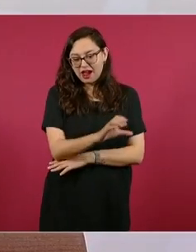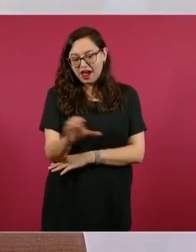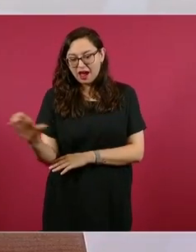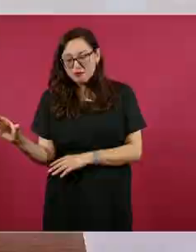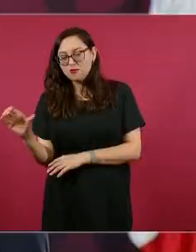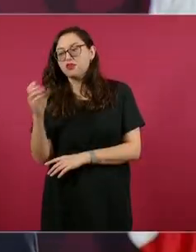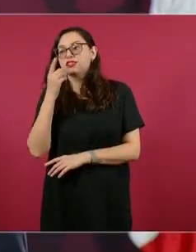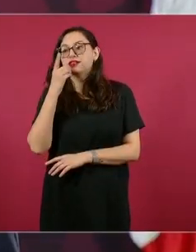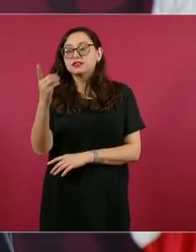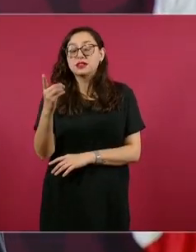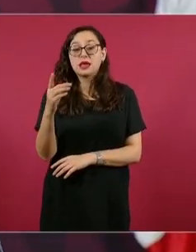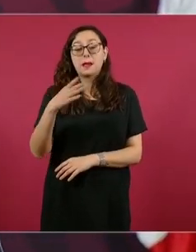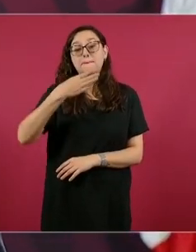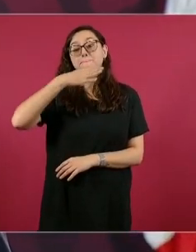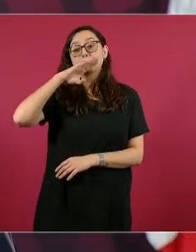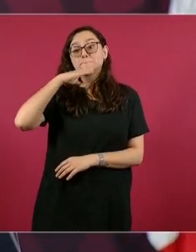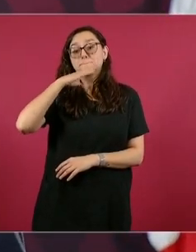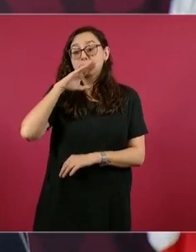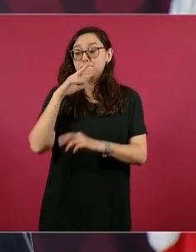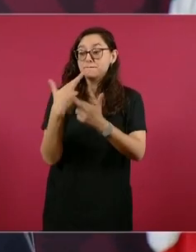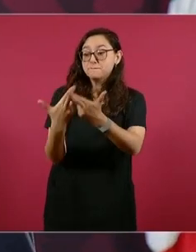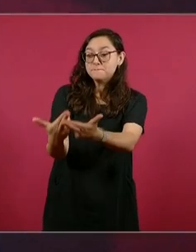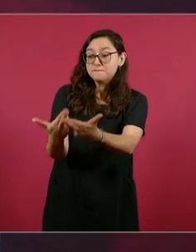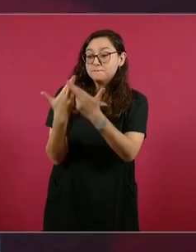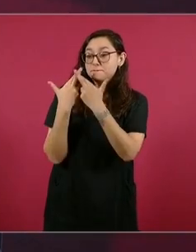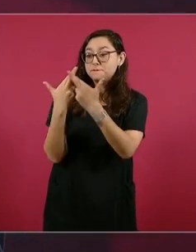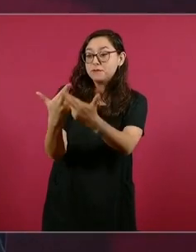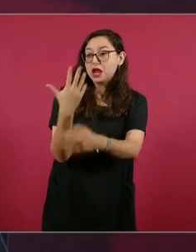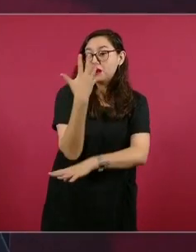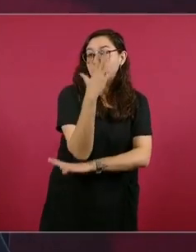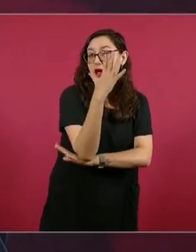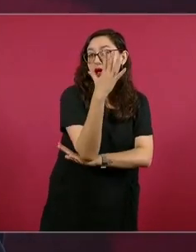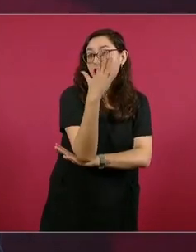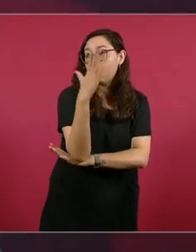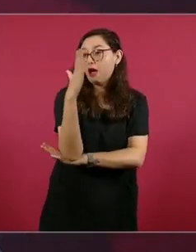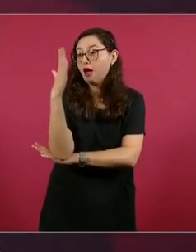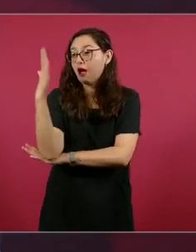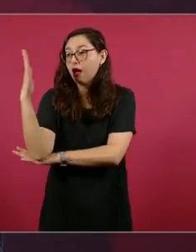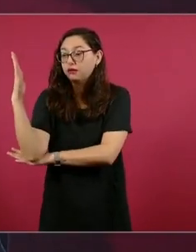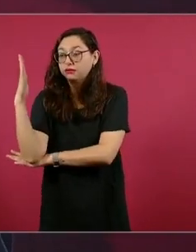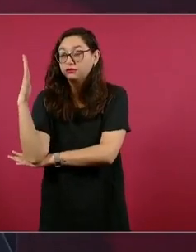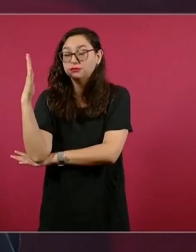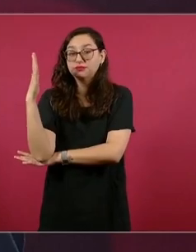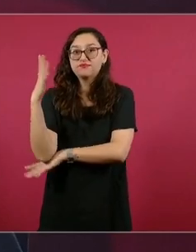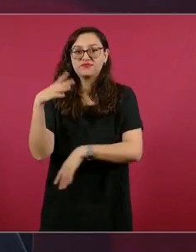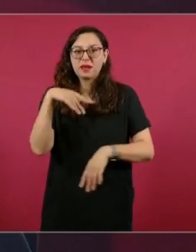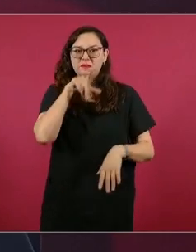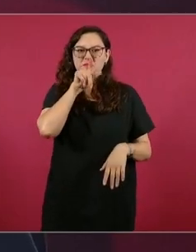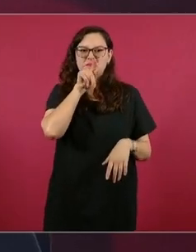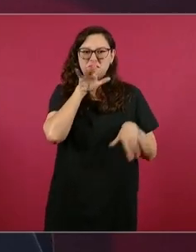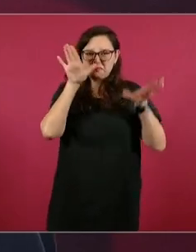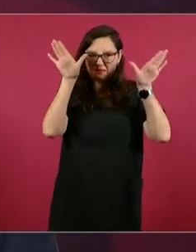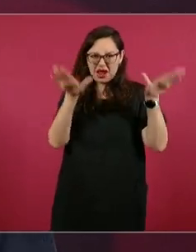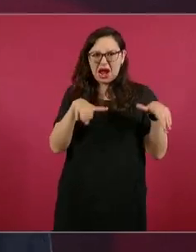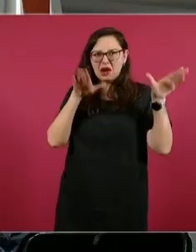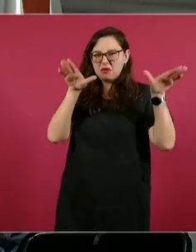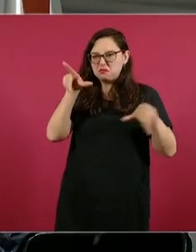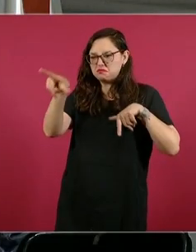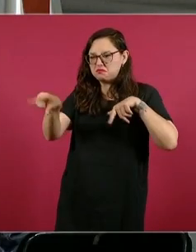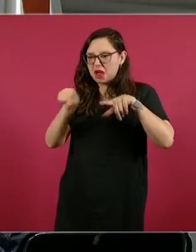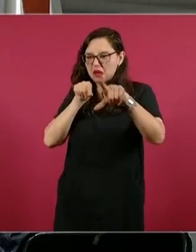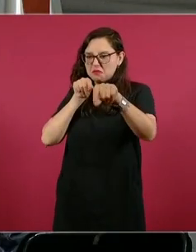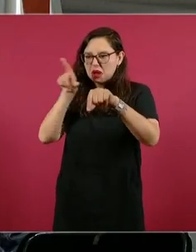Ajá. Ah, que claro. Cuando la milpa se da bien, hasta el alcanza hasta para pájaro. El pájaro. Alcanza. Sí. El